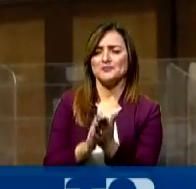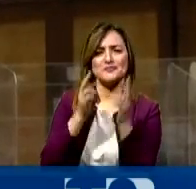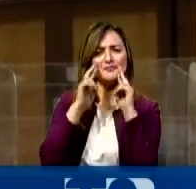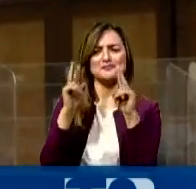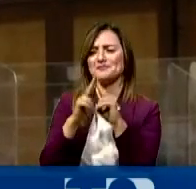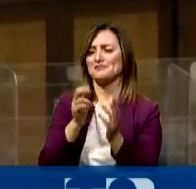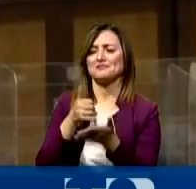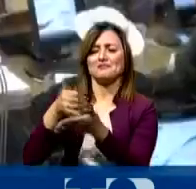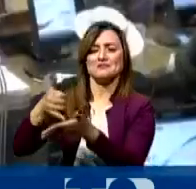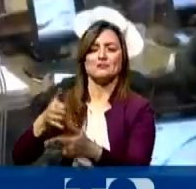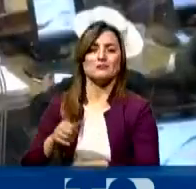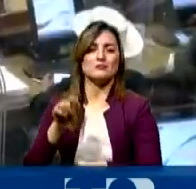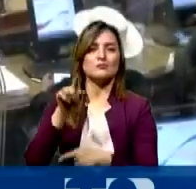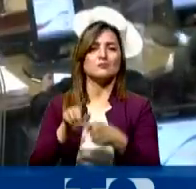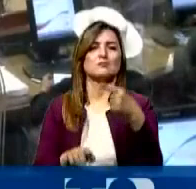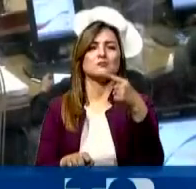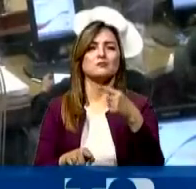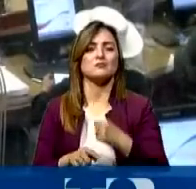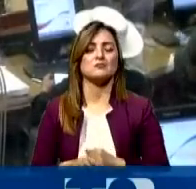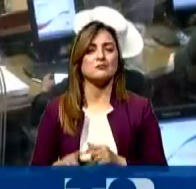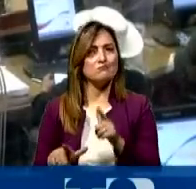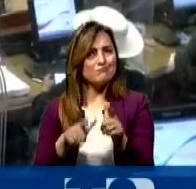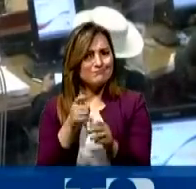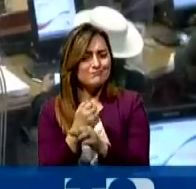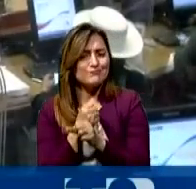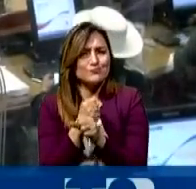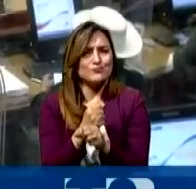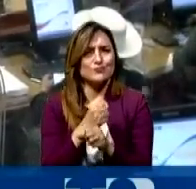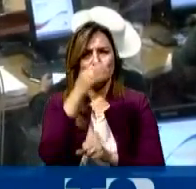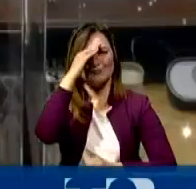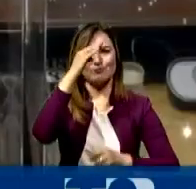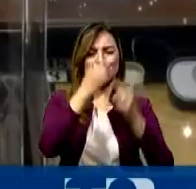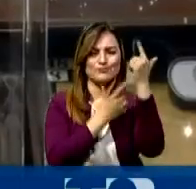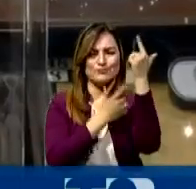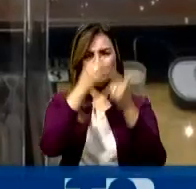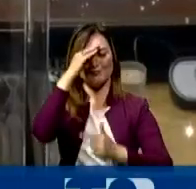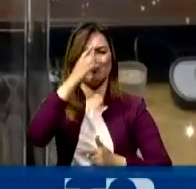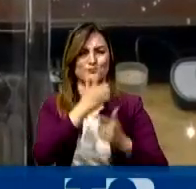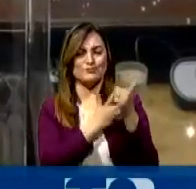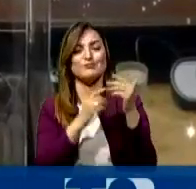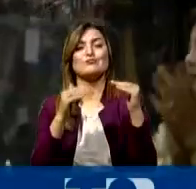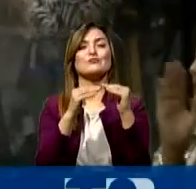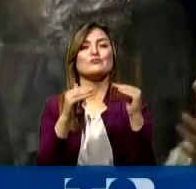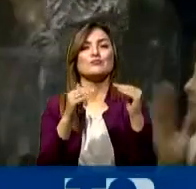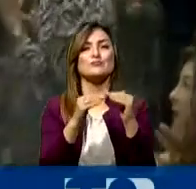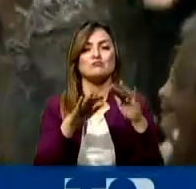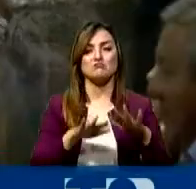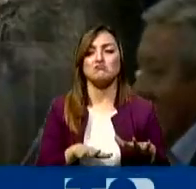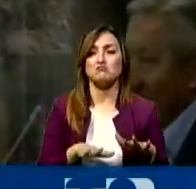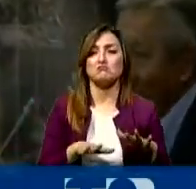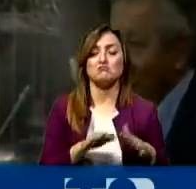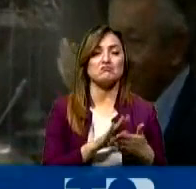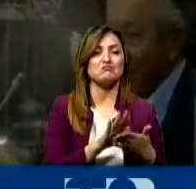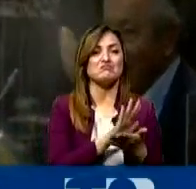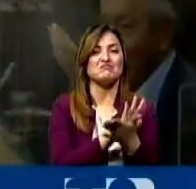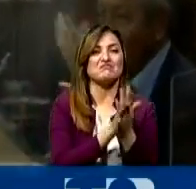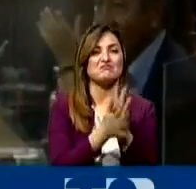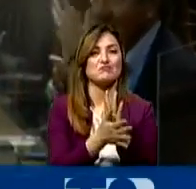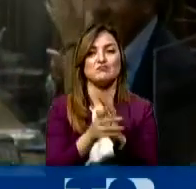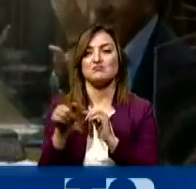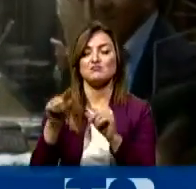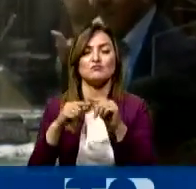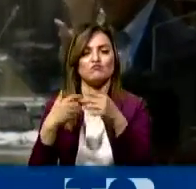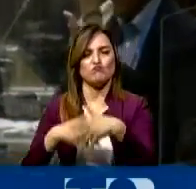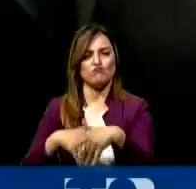encausados a quienes defendieron el orden público y la estabilidad democrática y pues quedar